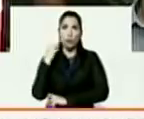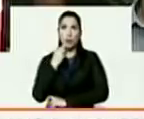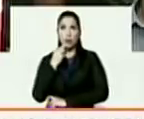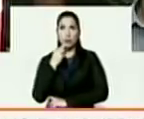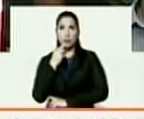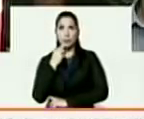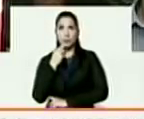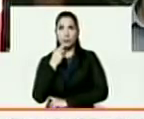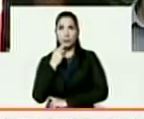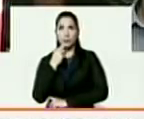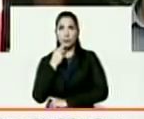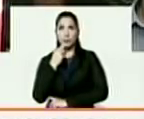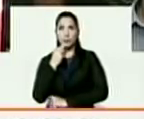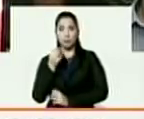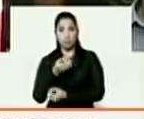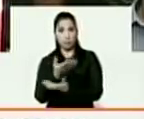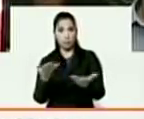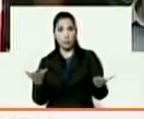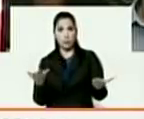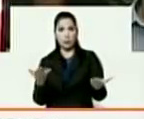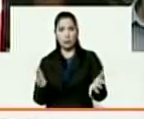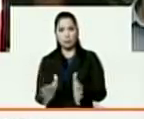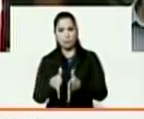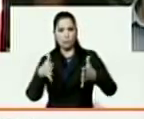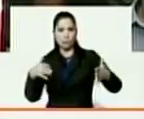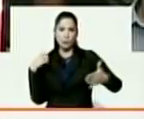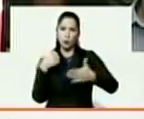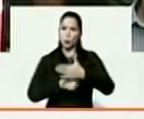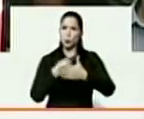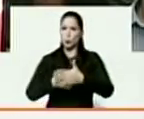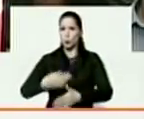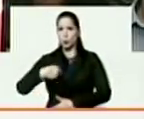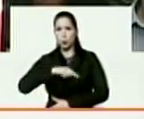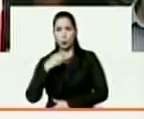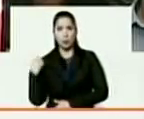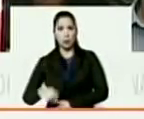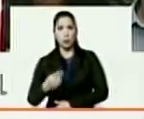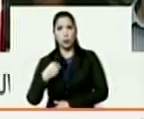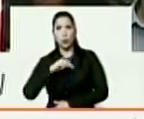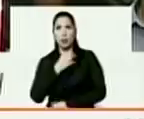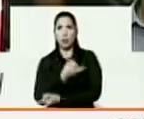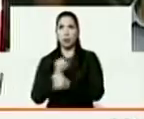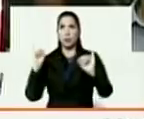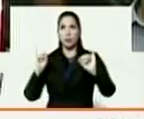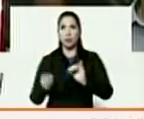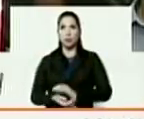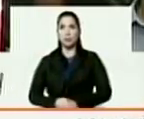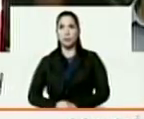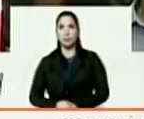bueno en esta sagrada lucha que tenemos nosotros por nuestra independencia